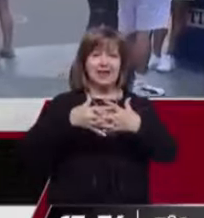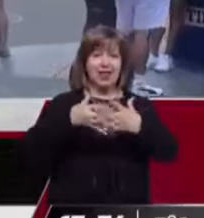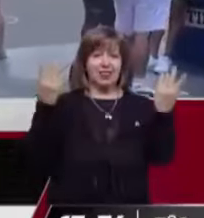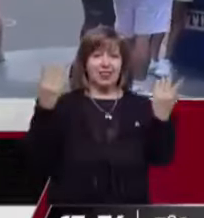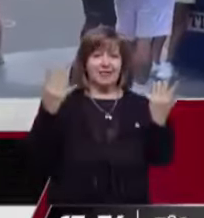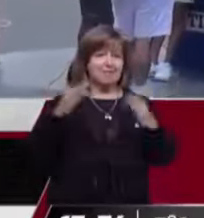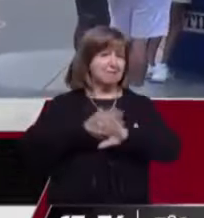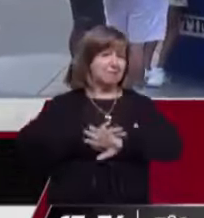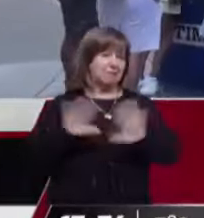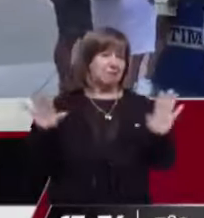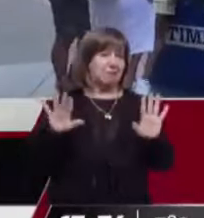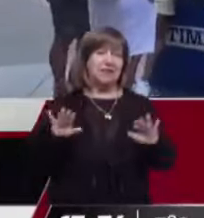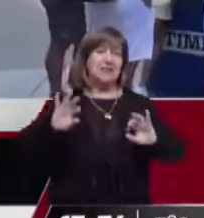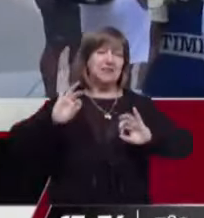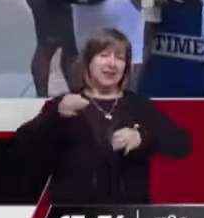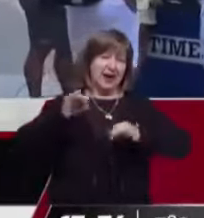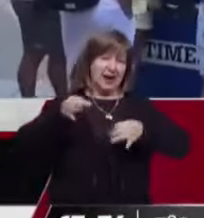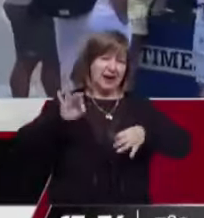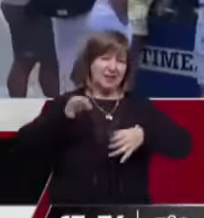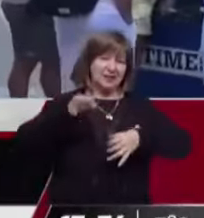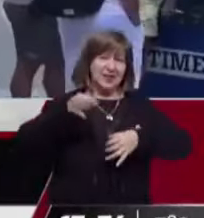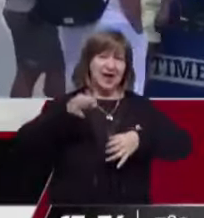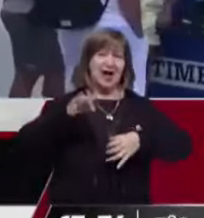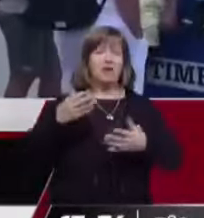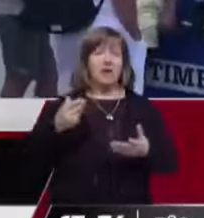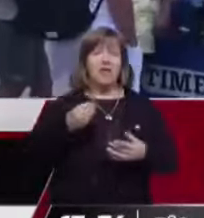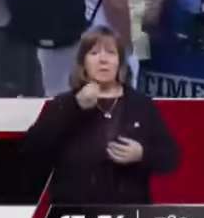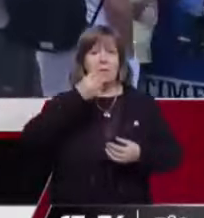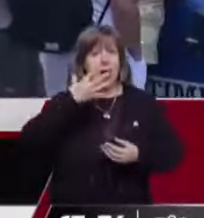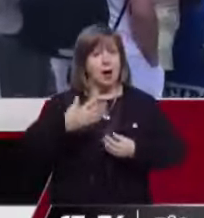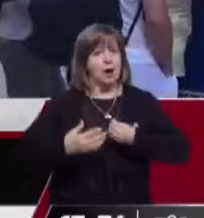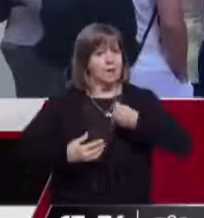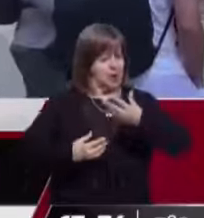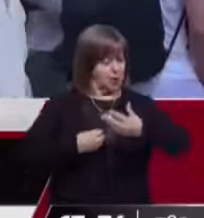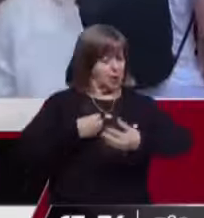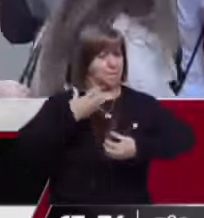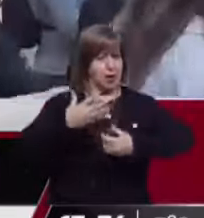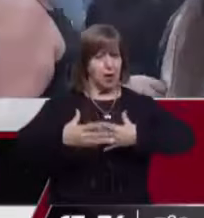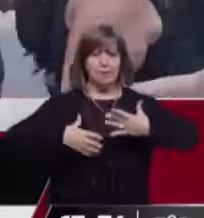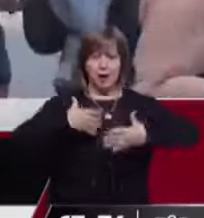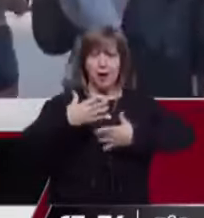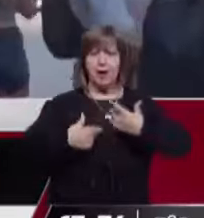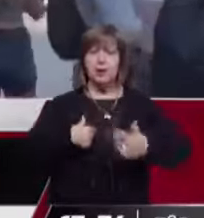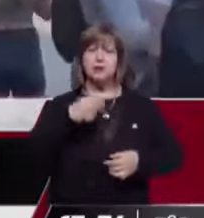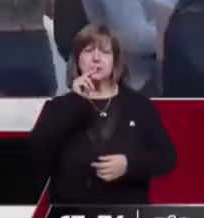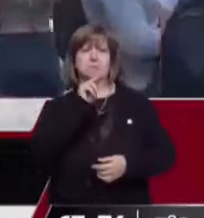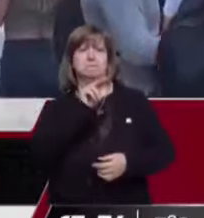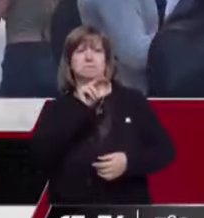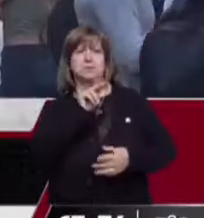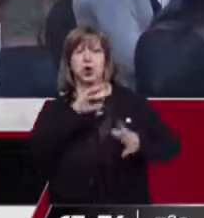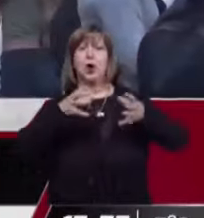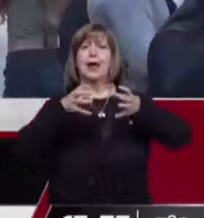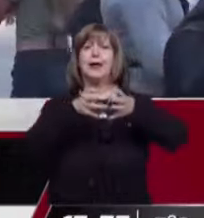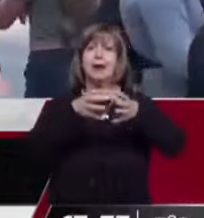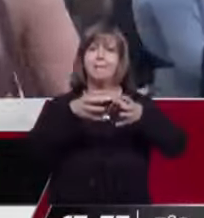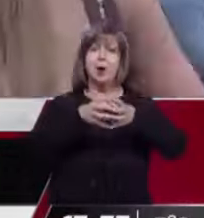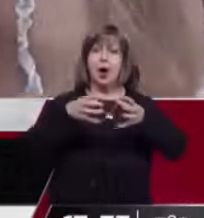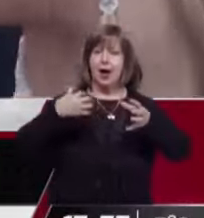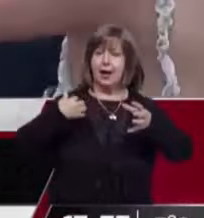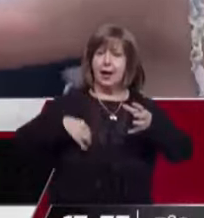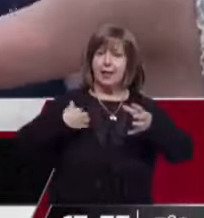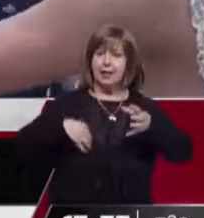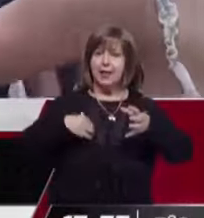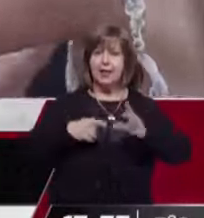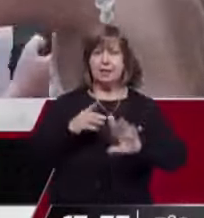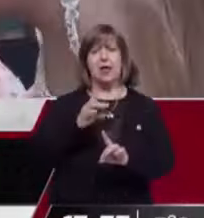después de jugar debajo de su nivel, mejoró. Yo creo que está más entonado. Me llama mucho la atención que